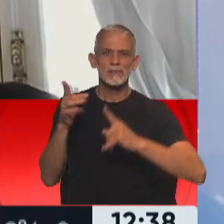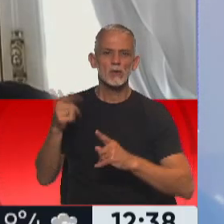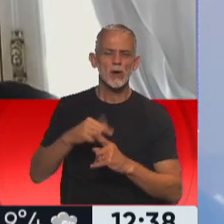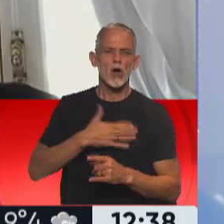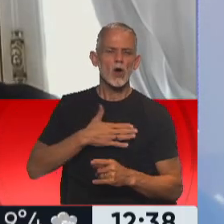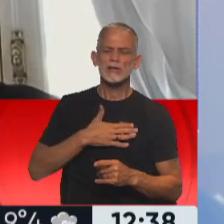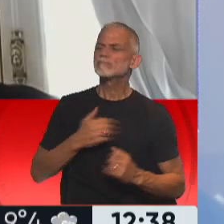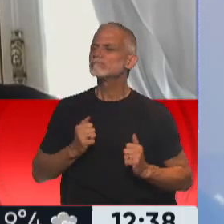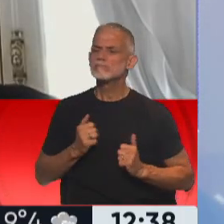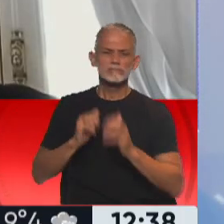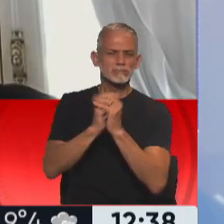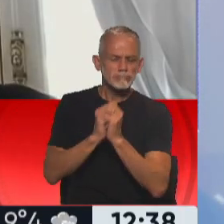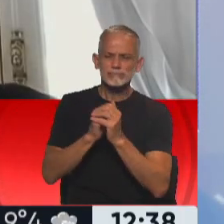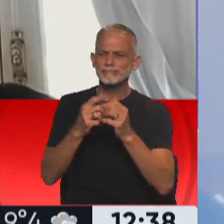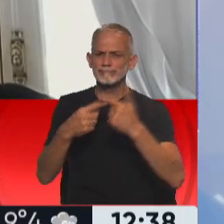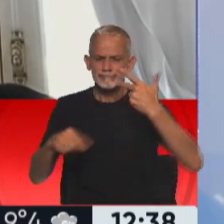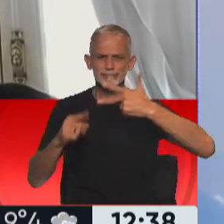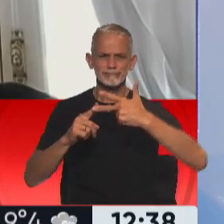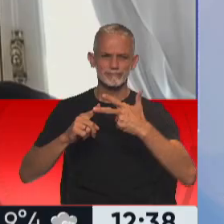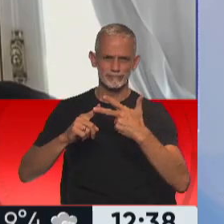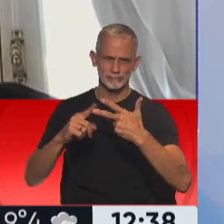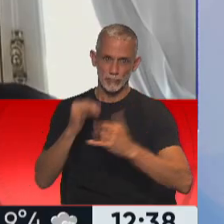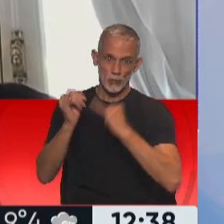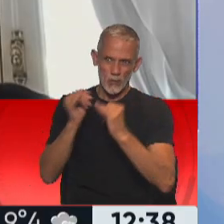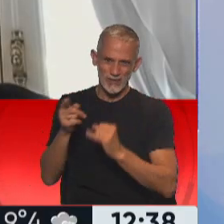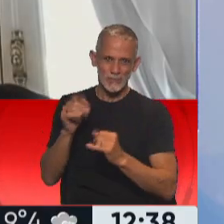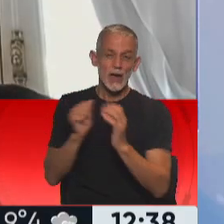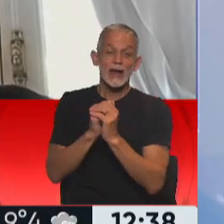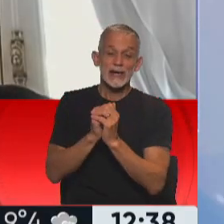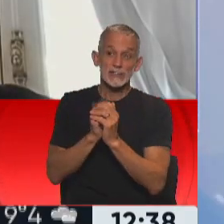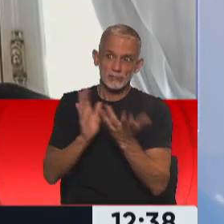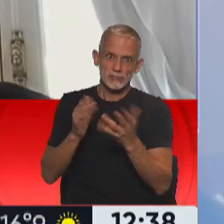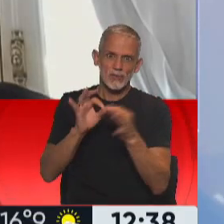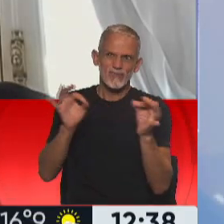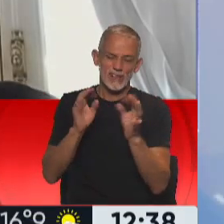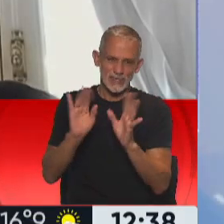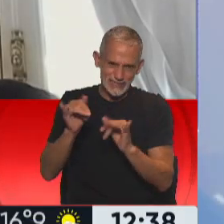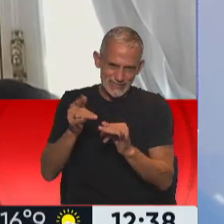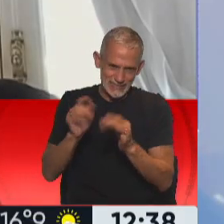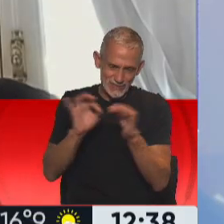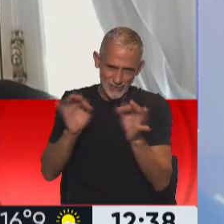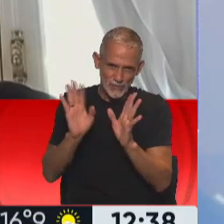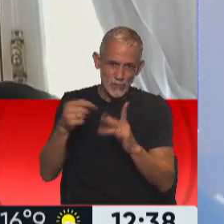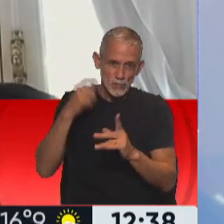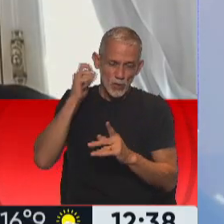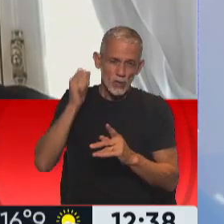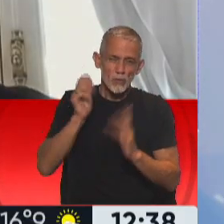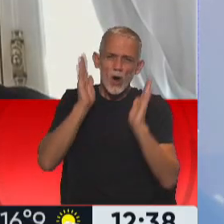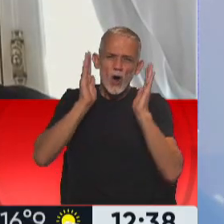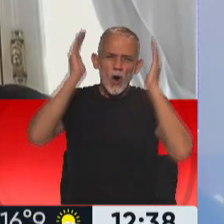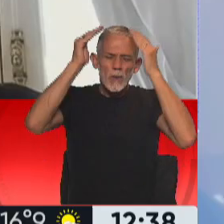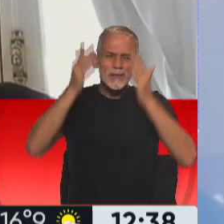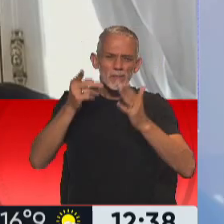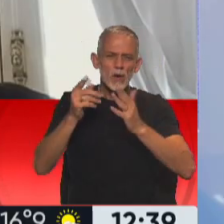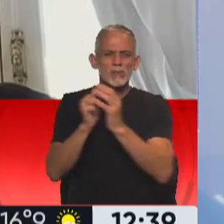corazón puesto en su oración, él lo cuenta ahí en ese podcast, dice, bueno, yo como rezo, sí me cambió la oración porque yo rezo desde que soy obispo, empecé a rezar